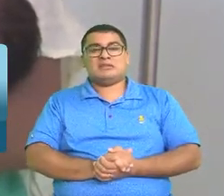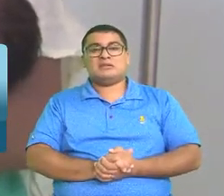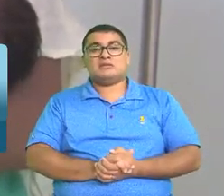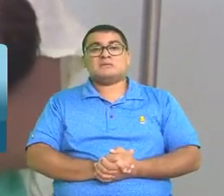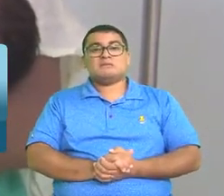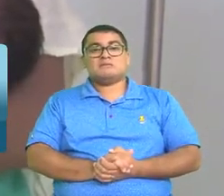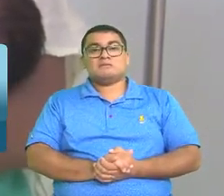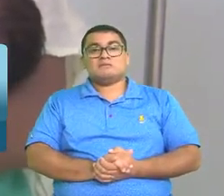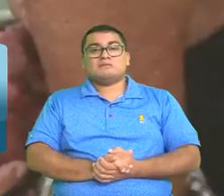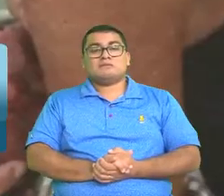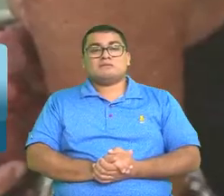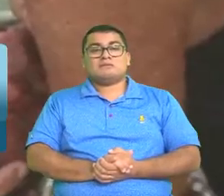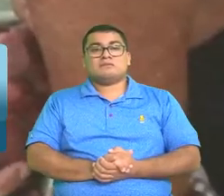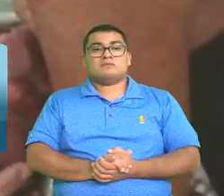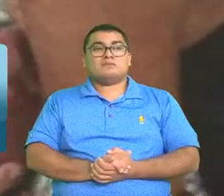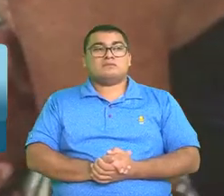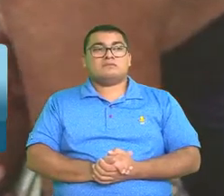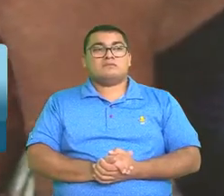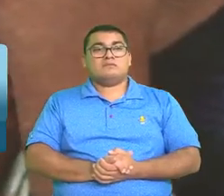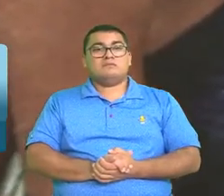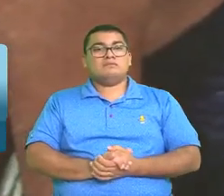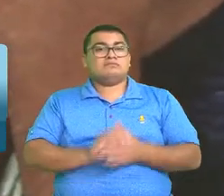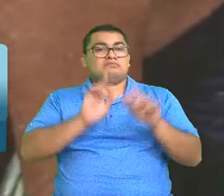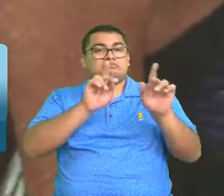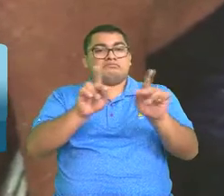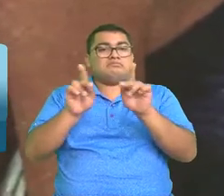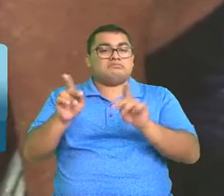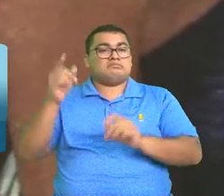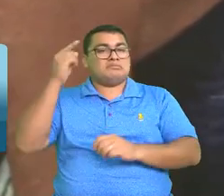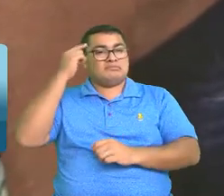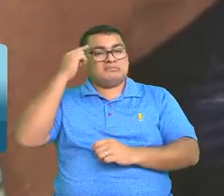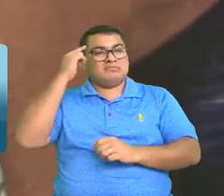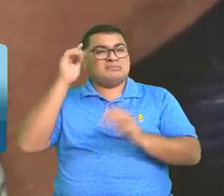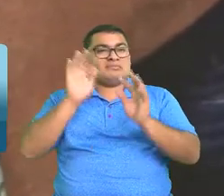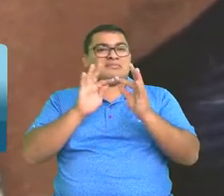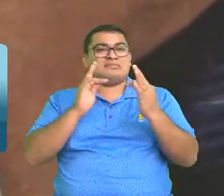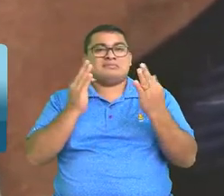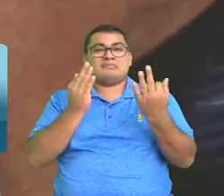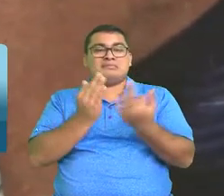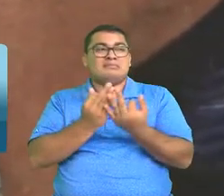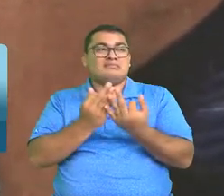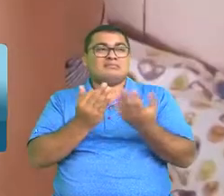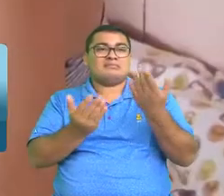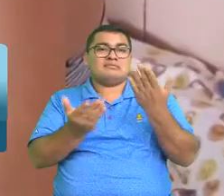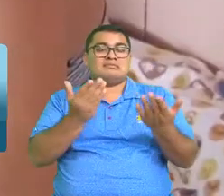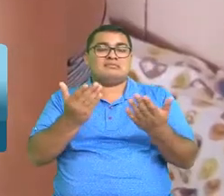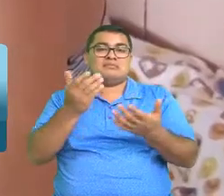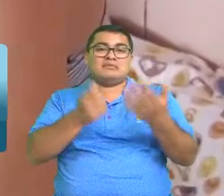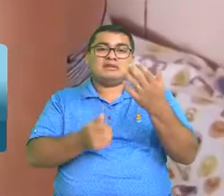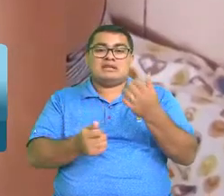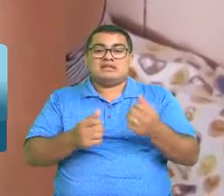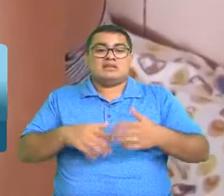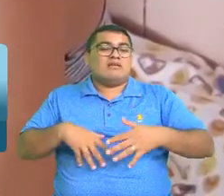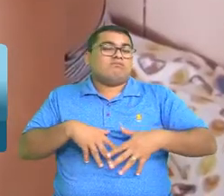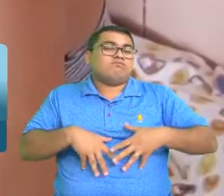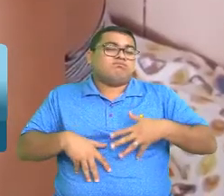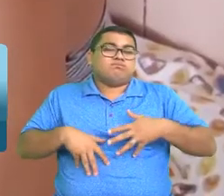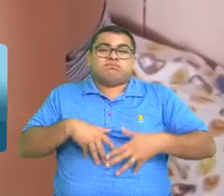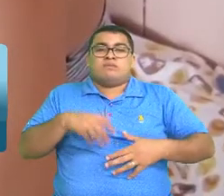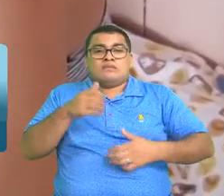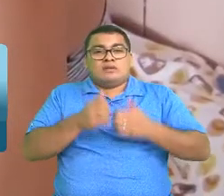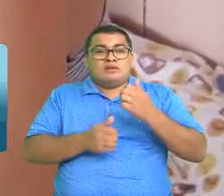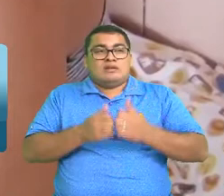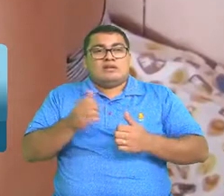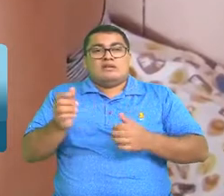alguna, y lo primero que piensa la gente, la familia, es que cierta leche le está cayendo mal? Entonces viene